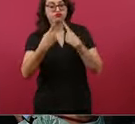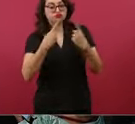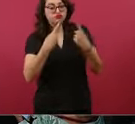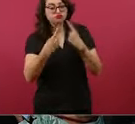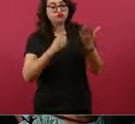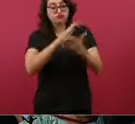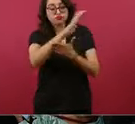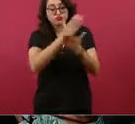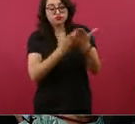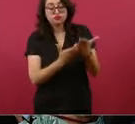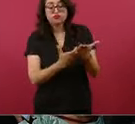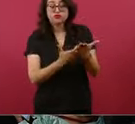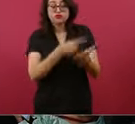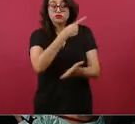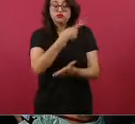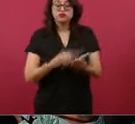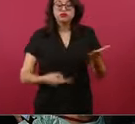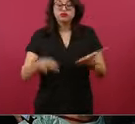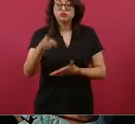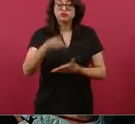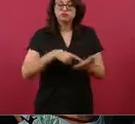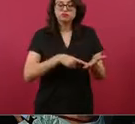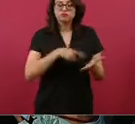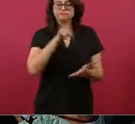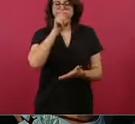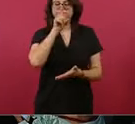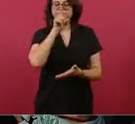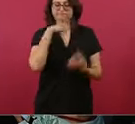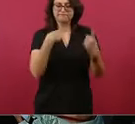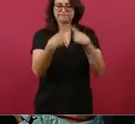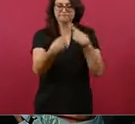Si no, nos vamos